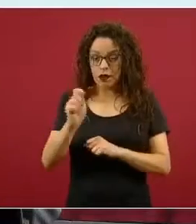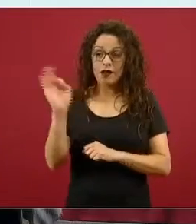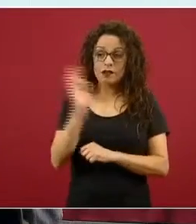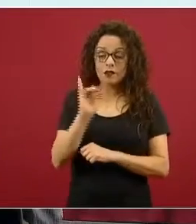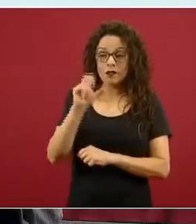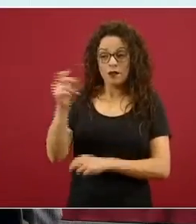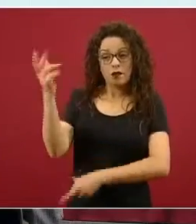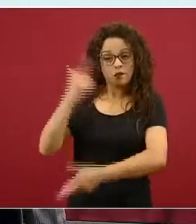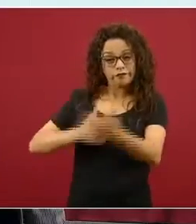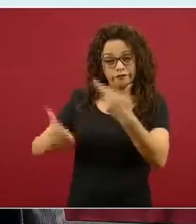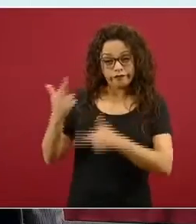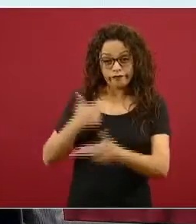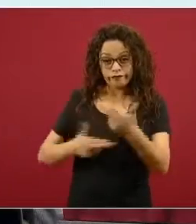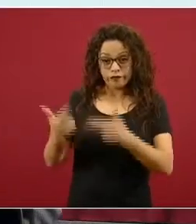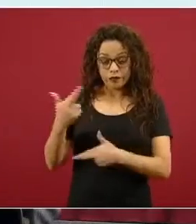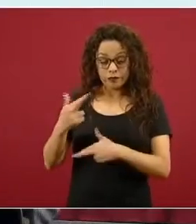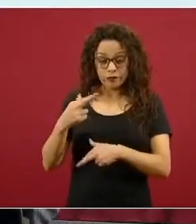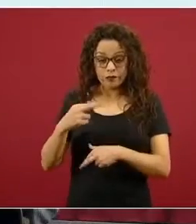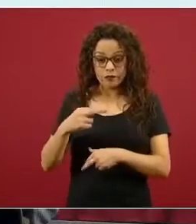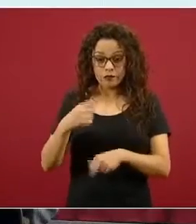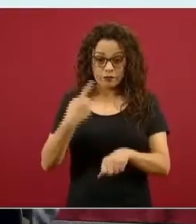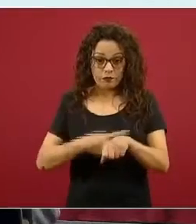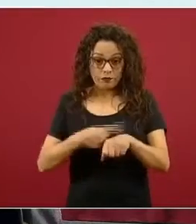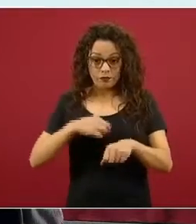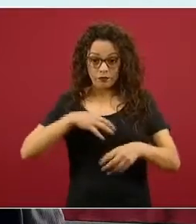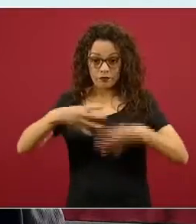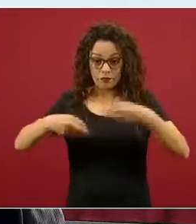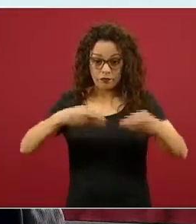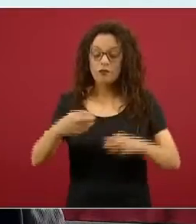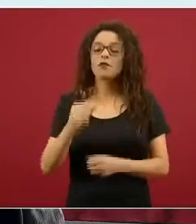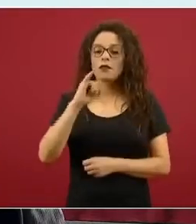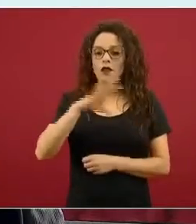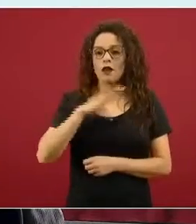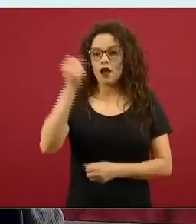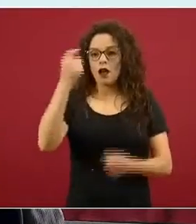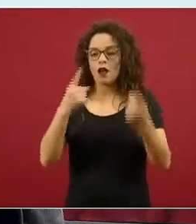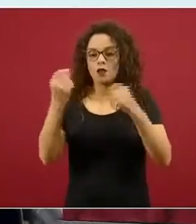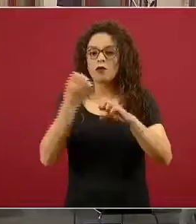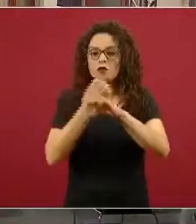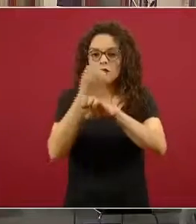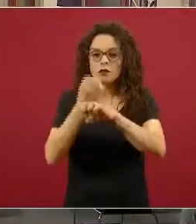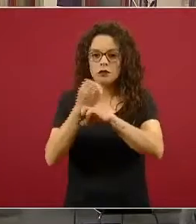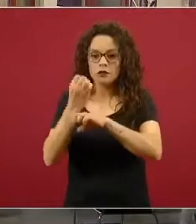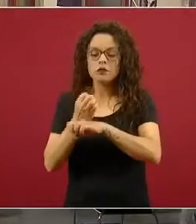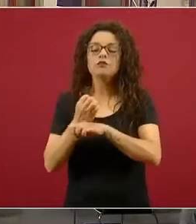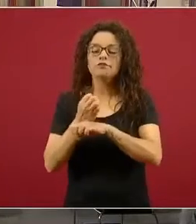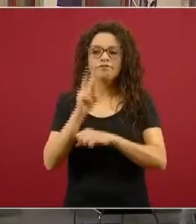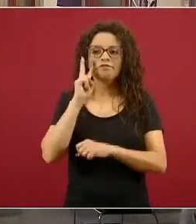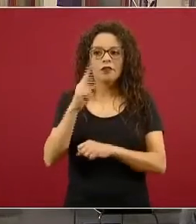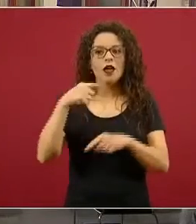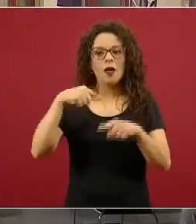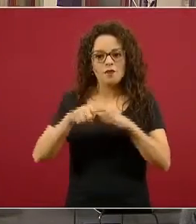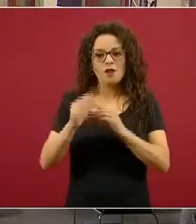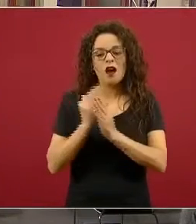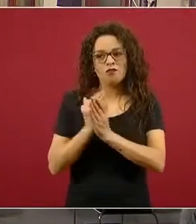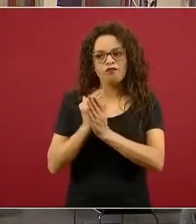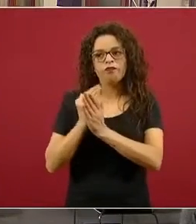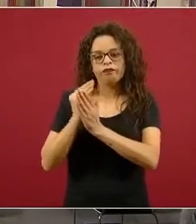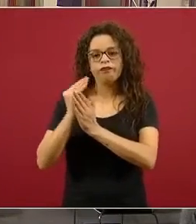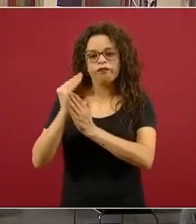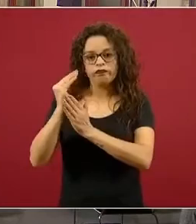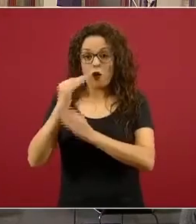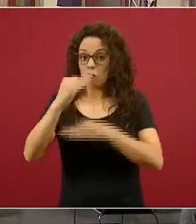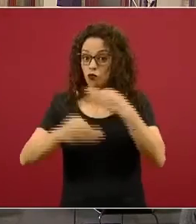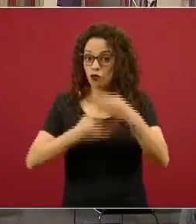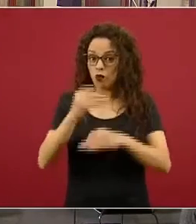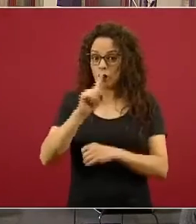rebrote, pues es claro que debe haber algunas entidades federativas donde se tengan claros ascensos, pero no todas, algunas otras entidades